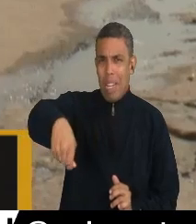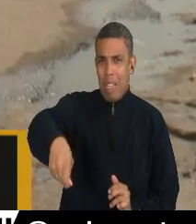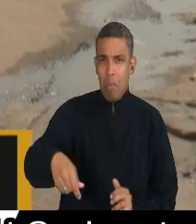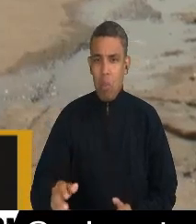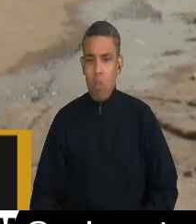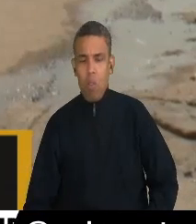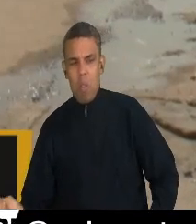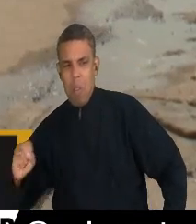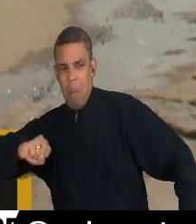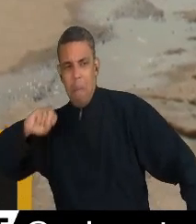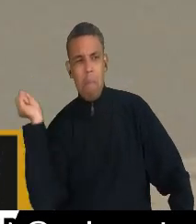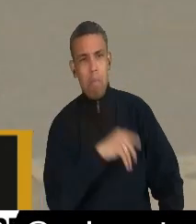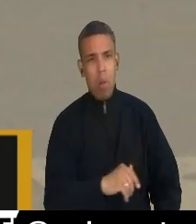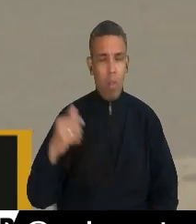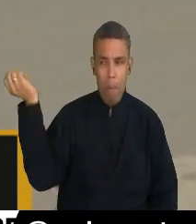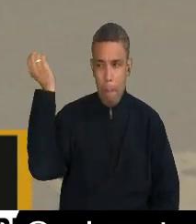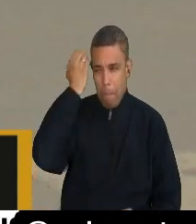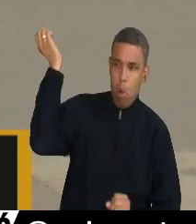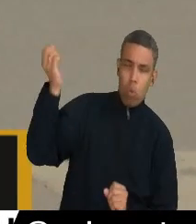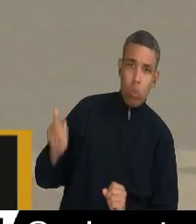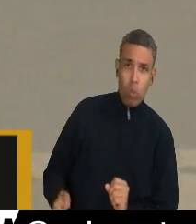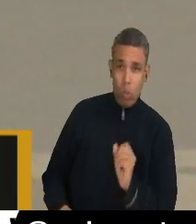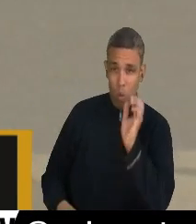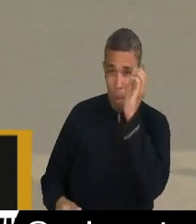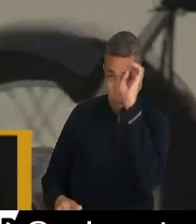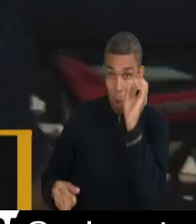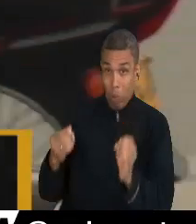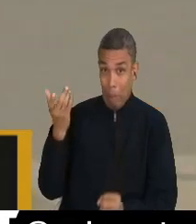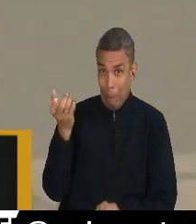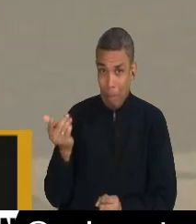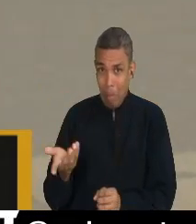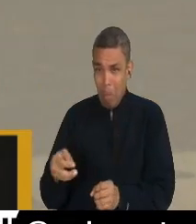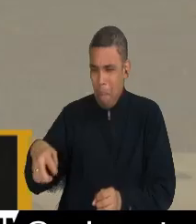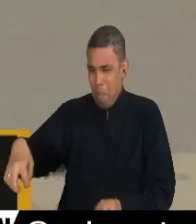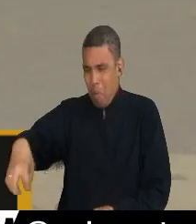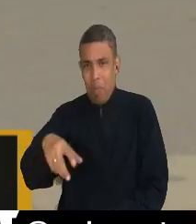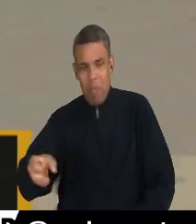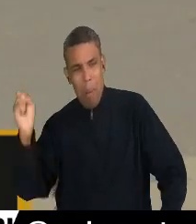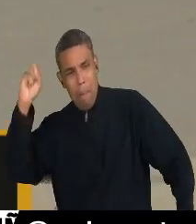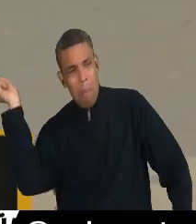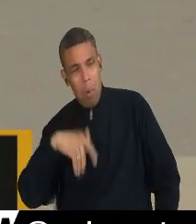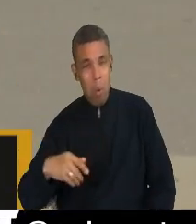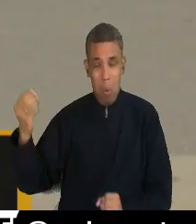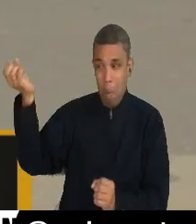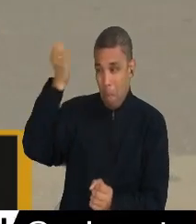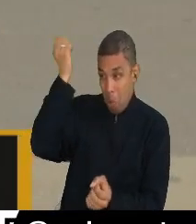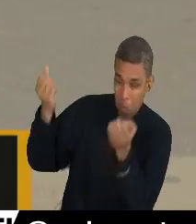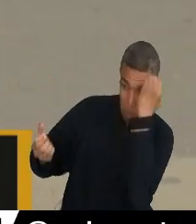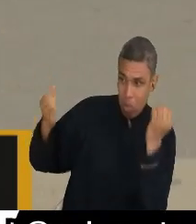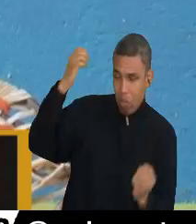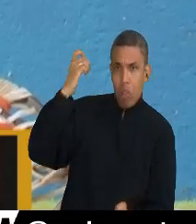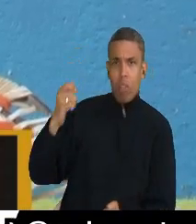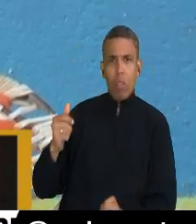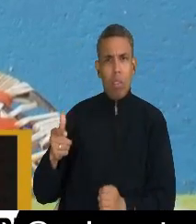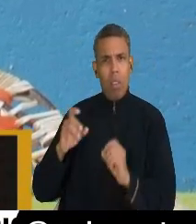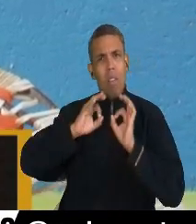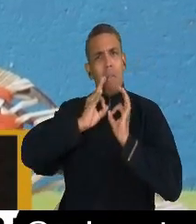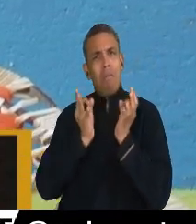pegó otro limonzazo acá, pedazos de limones de los que ellos estaban ahí departiendo. De ahí, como